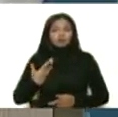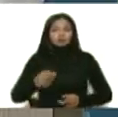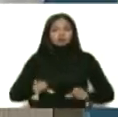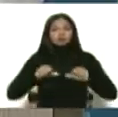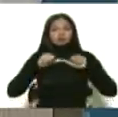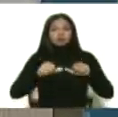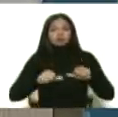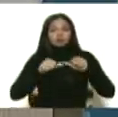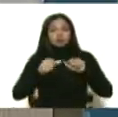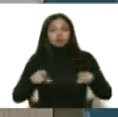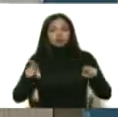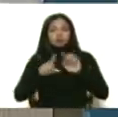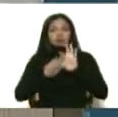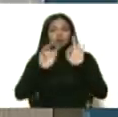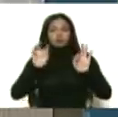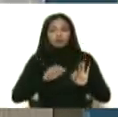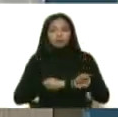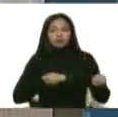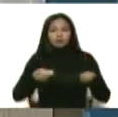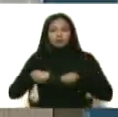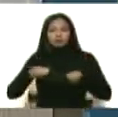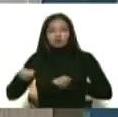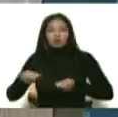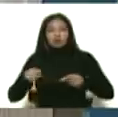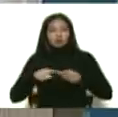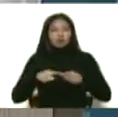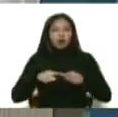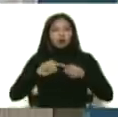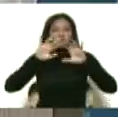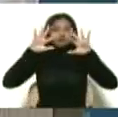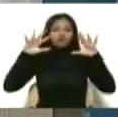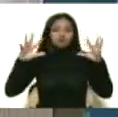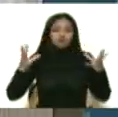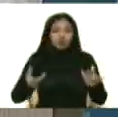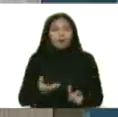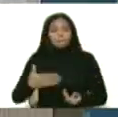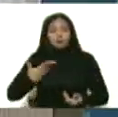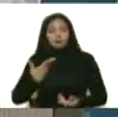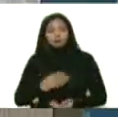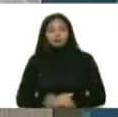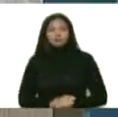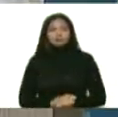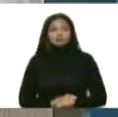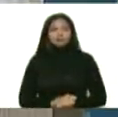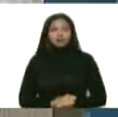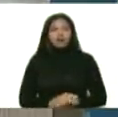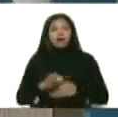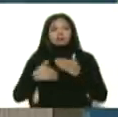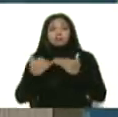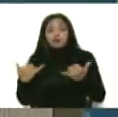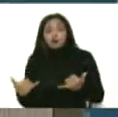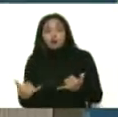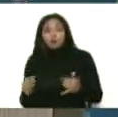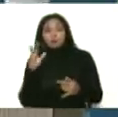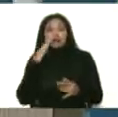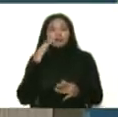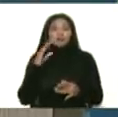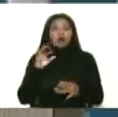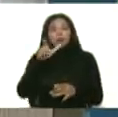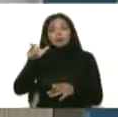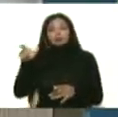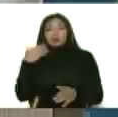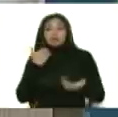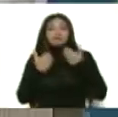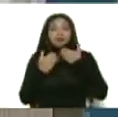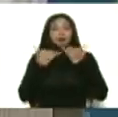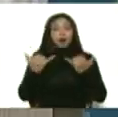continuar controlando la pandemia. Hasta ahora, la gran mayoría de los casos o son importados,